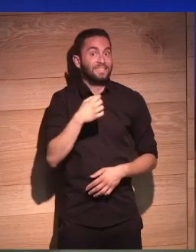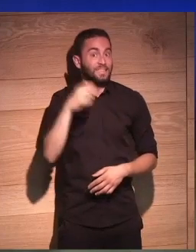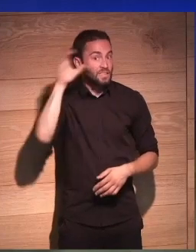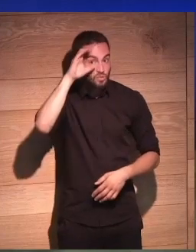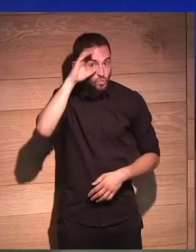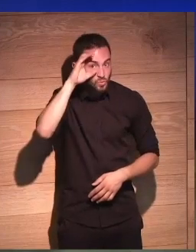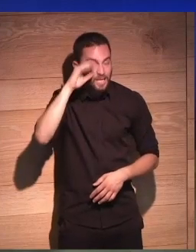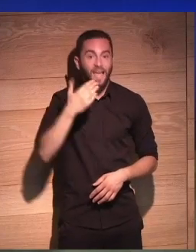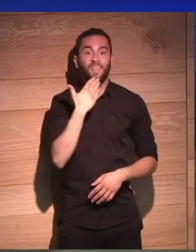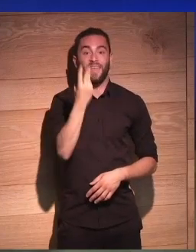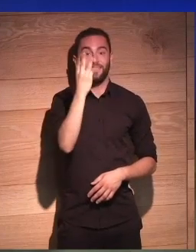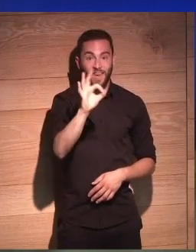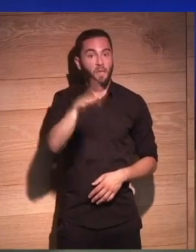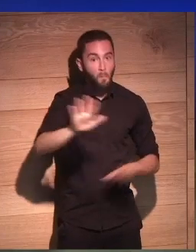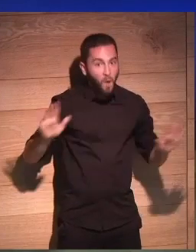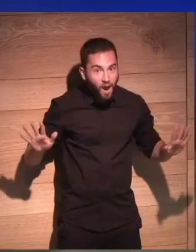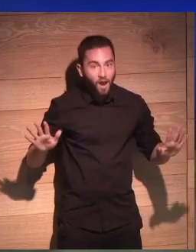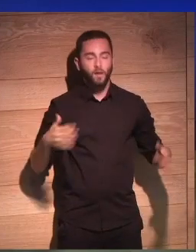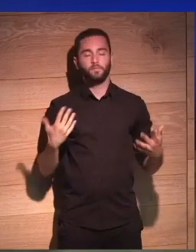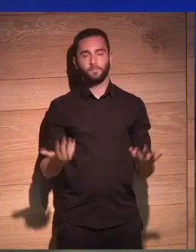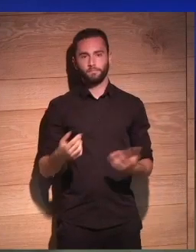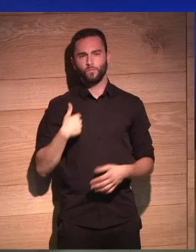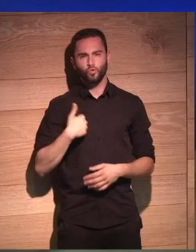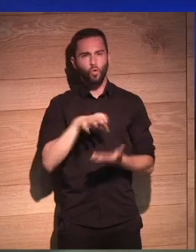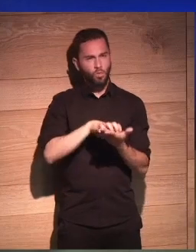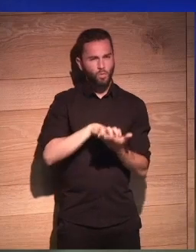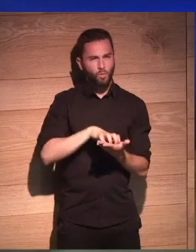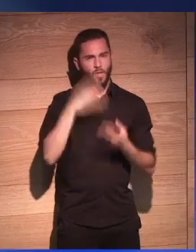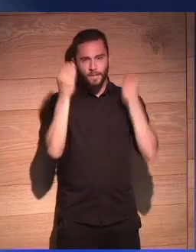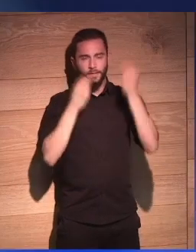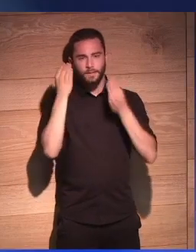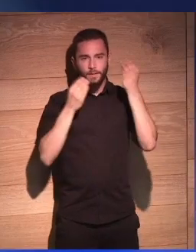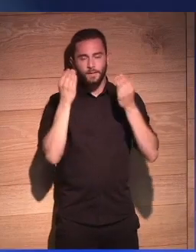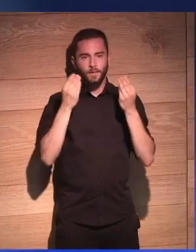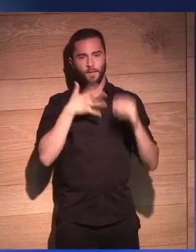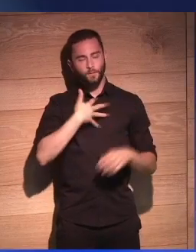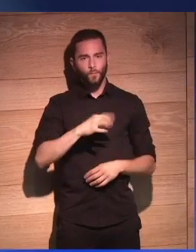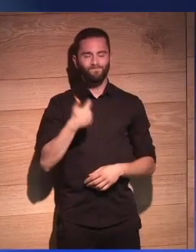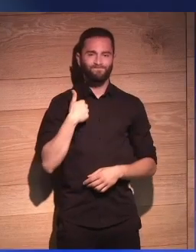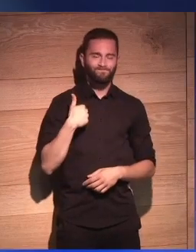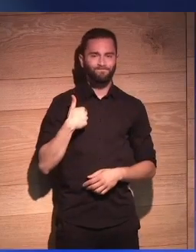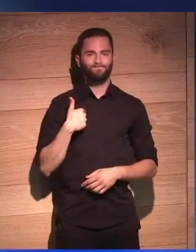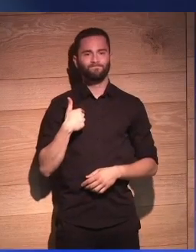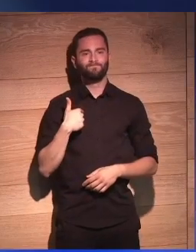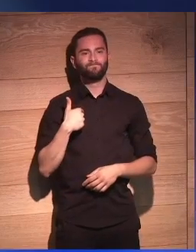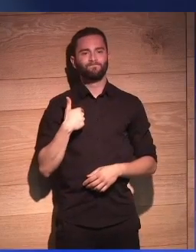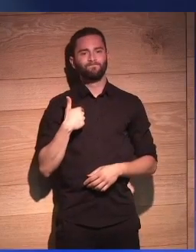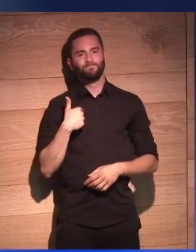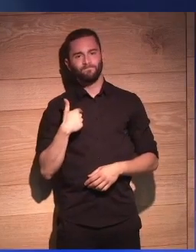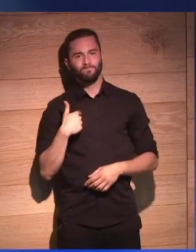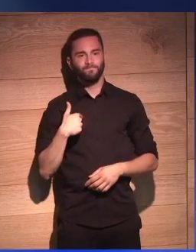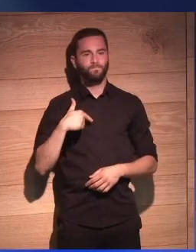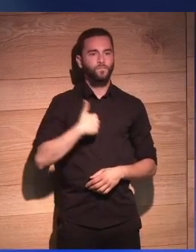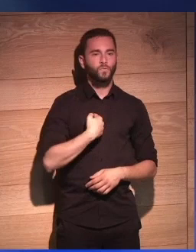bueno, el. Me entró la duda, ¿no? Pensé, a lo mejor debería cambiar de